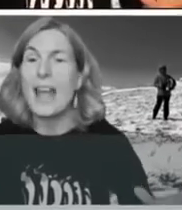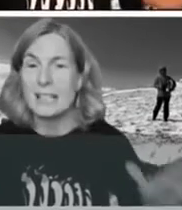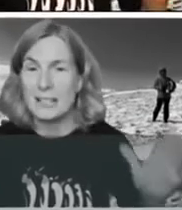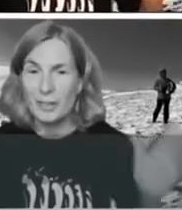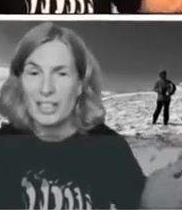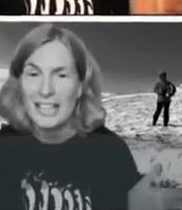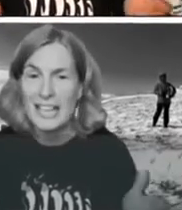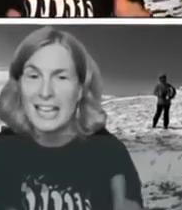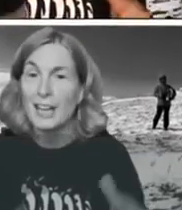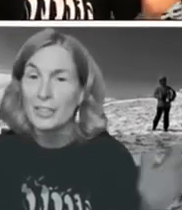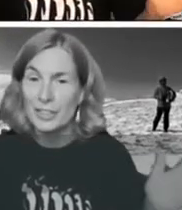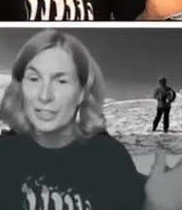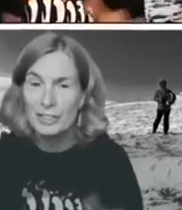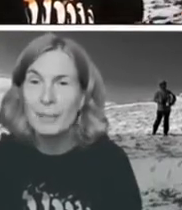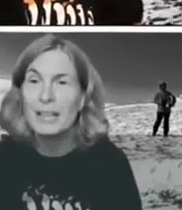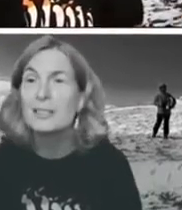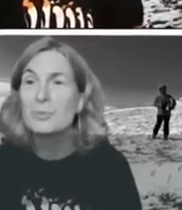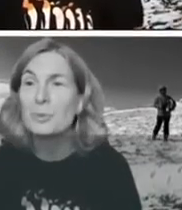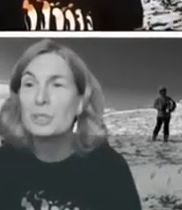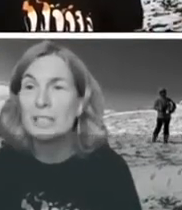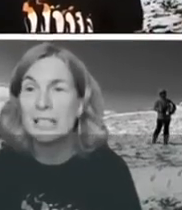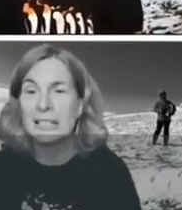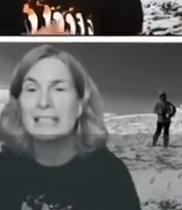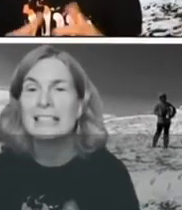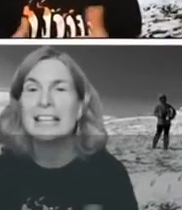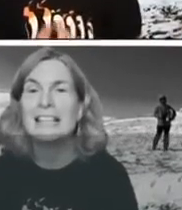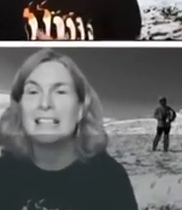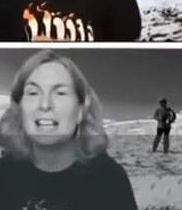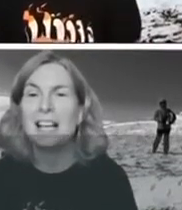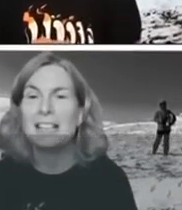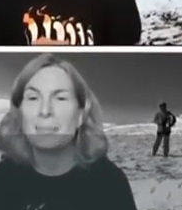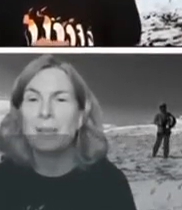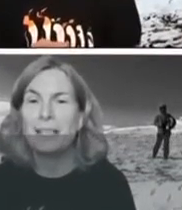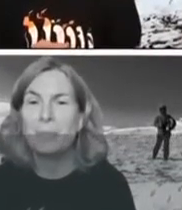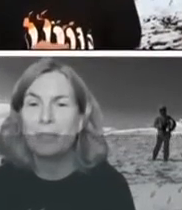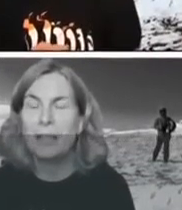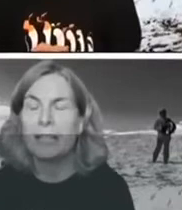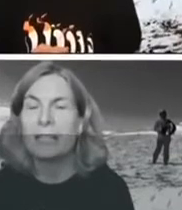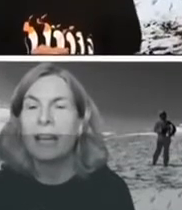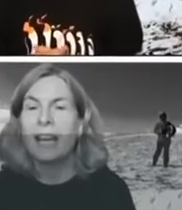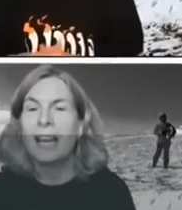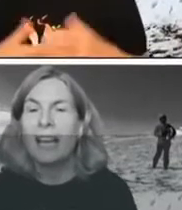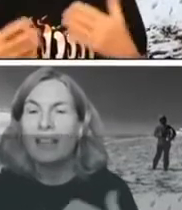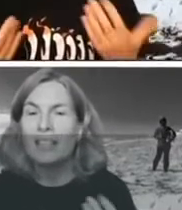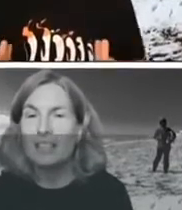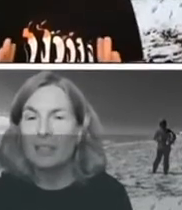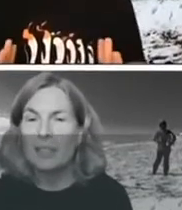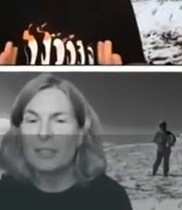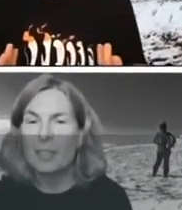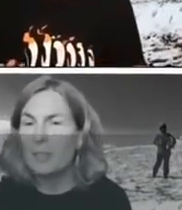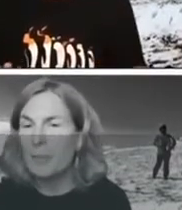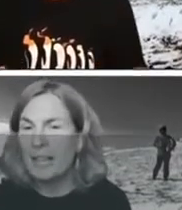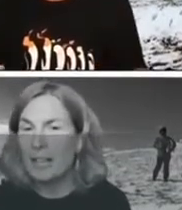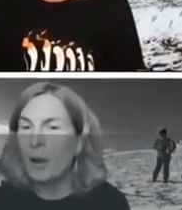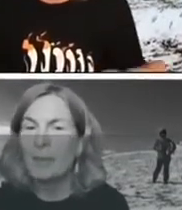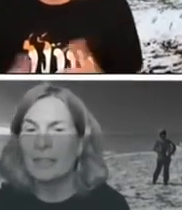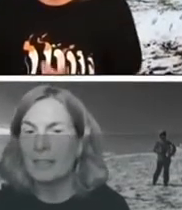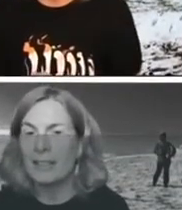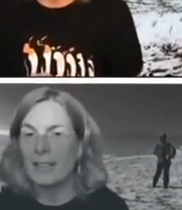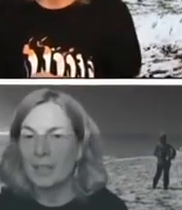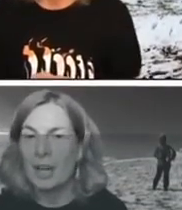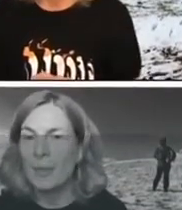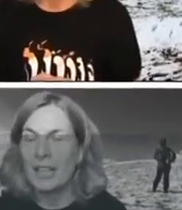de musgo se han secado lentamente, porque los vientos son cada vez más fuertes a su alrededor y básicamente están quitándoles el